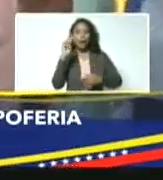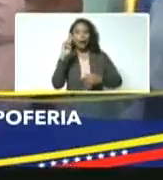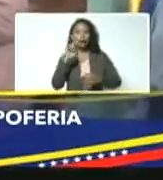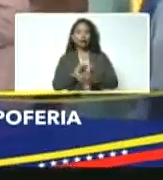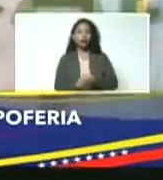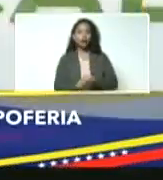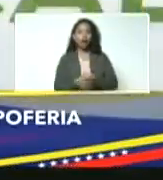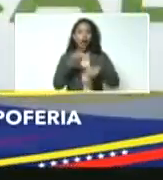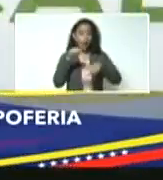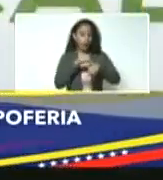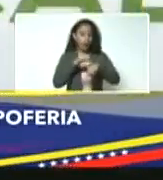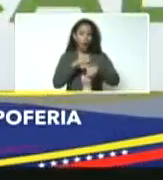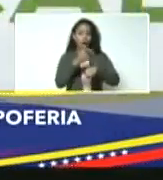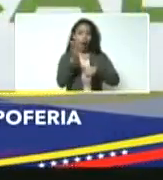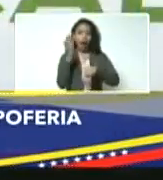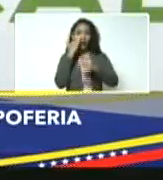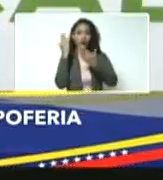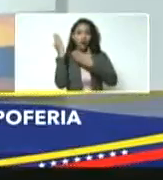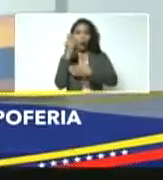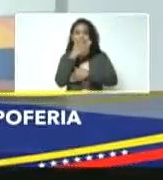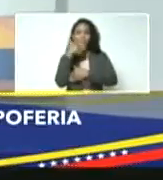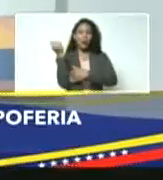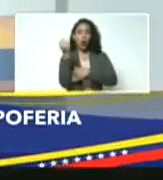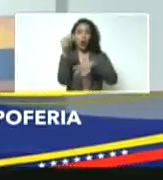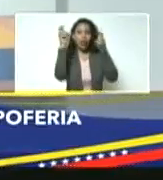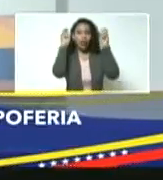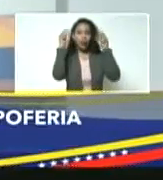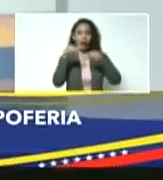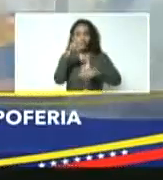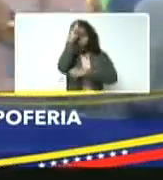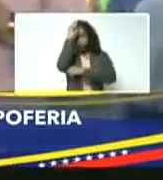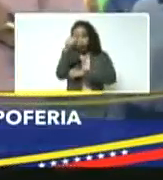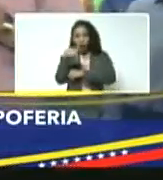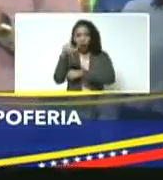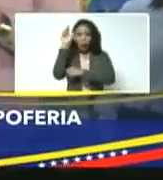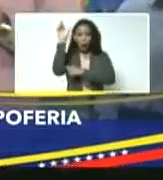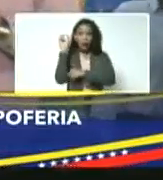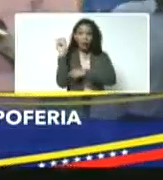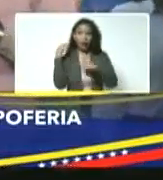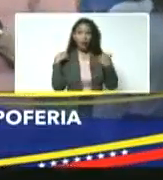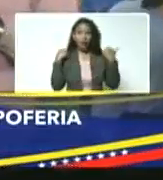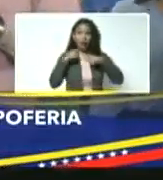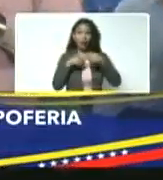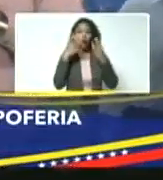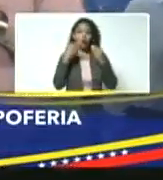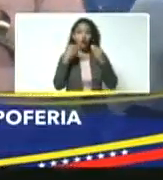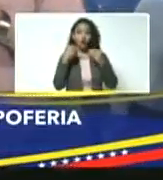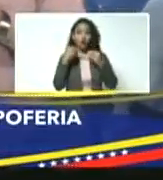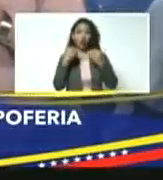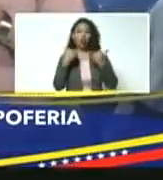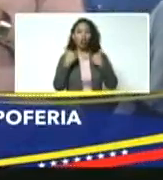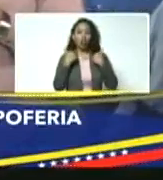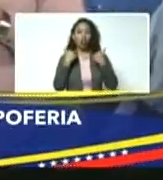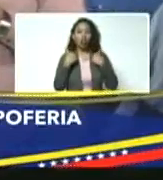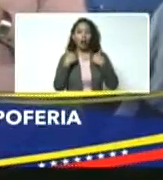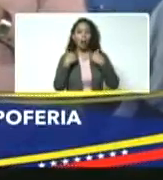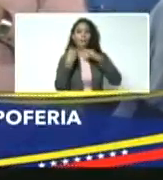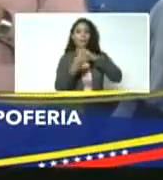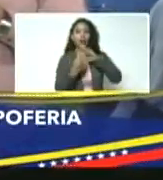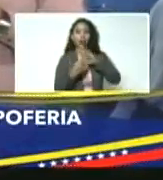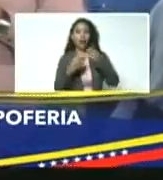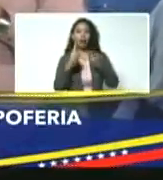una de las mejores marcas reconocidas en el país. Ese bolso fue uno de los que usamos mucho los que pasamos por